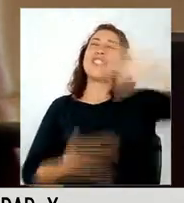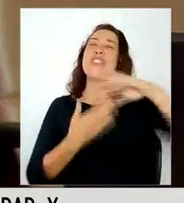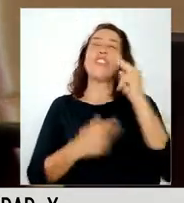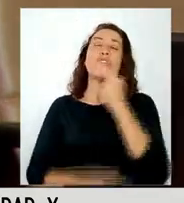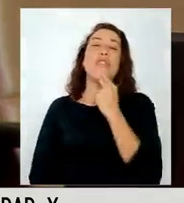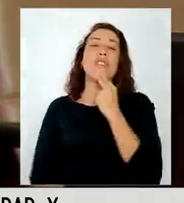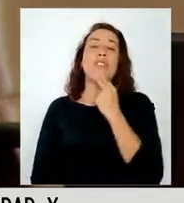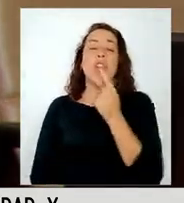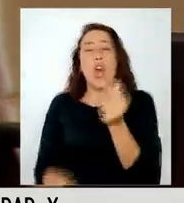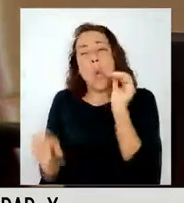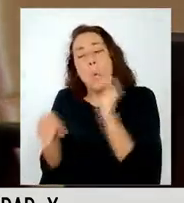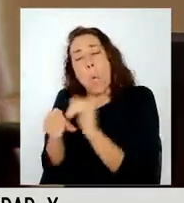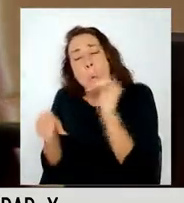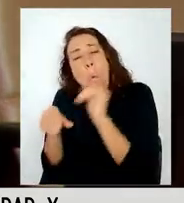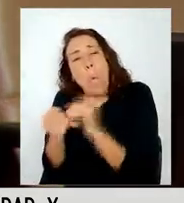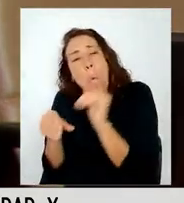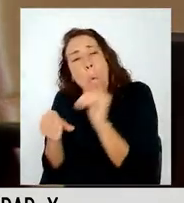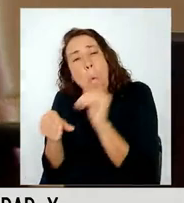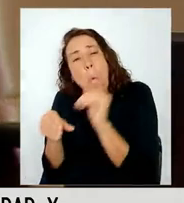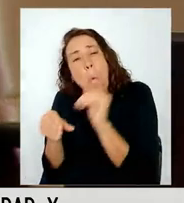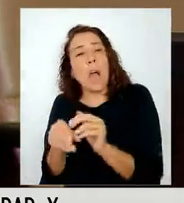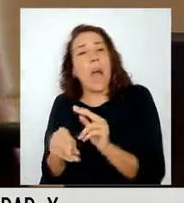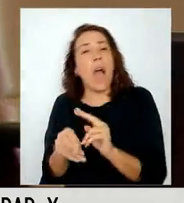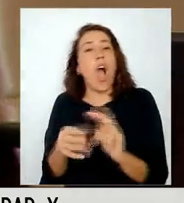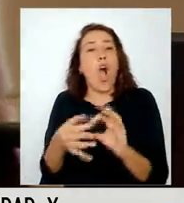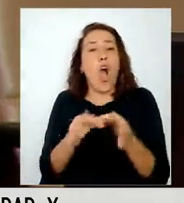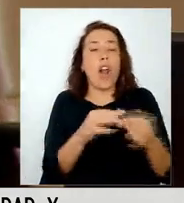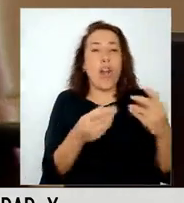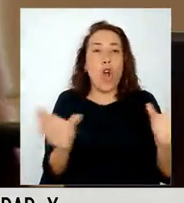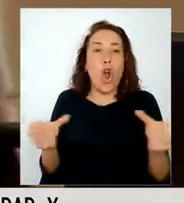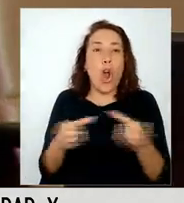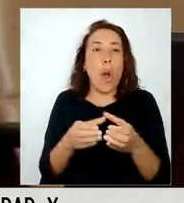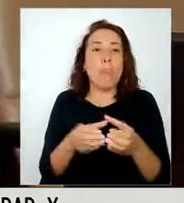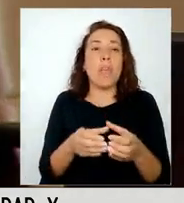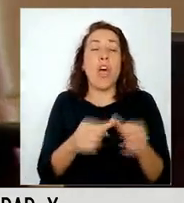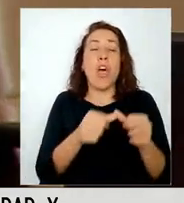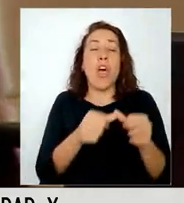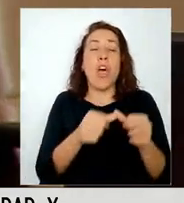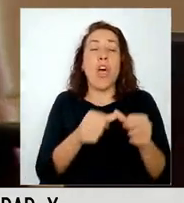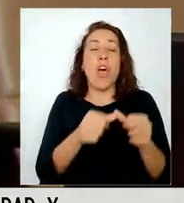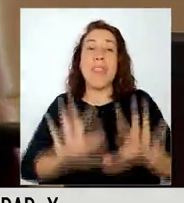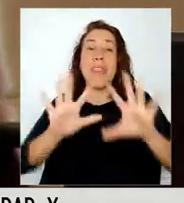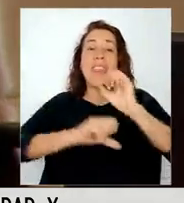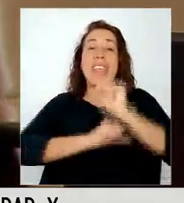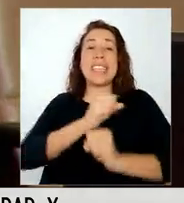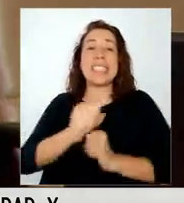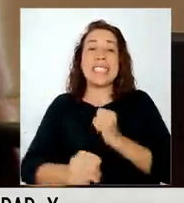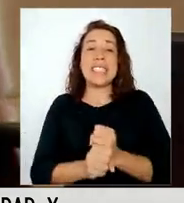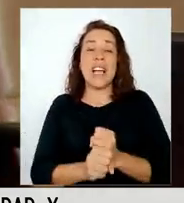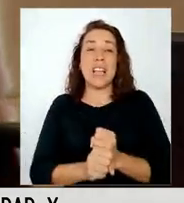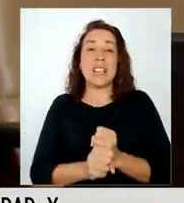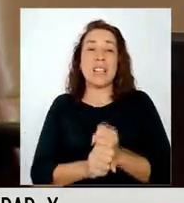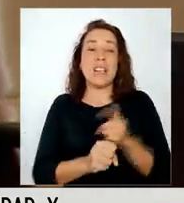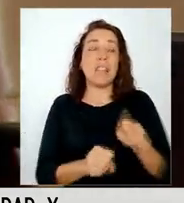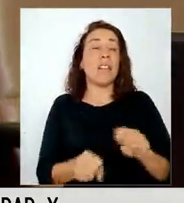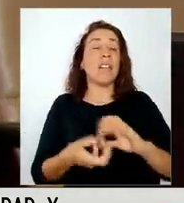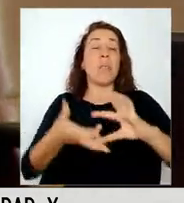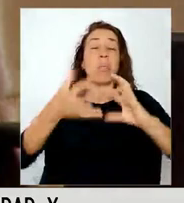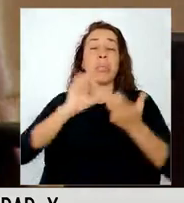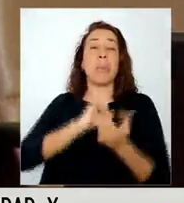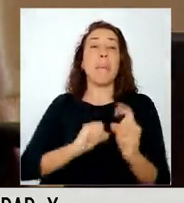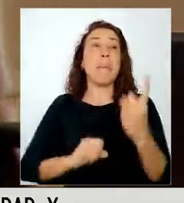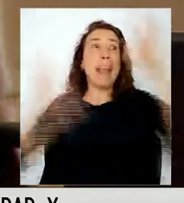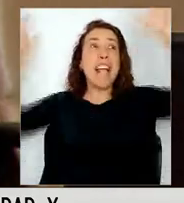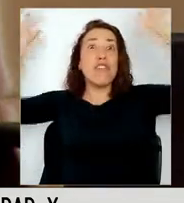a peso organizándose en su comité durante más de diez años se vieron literalmente destruidas en el primer temporal que les